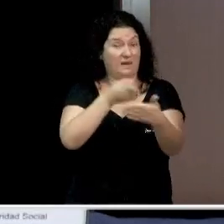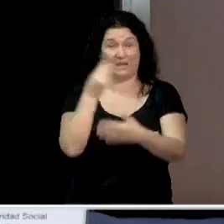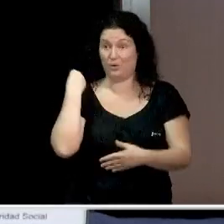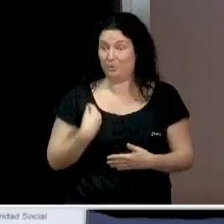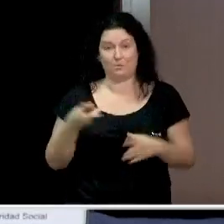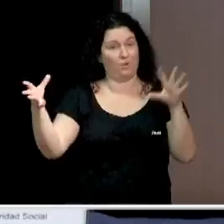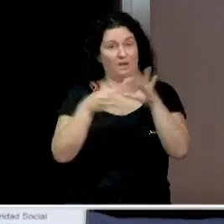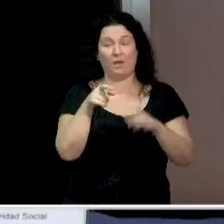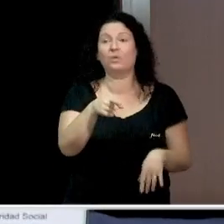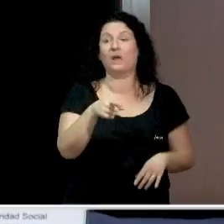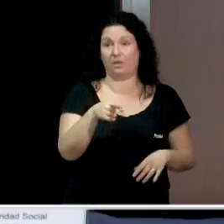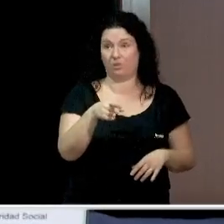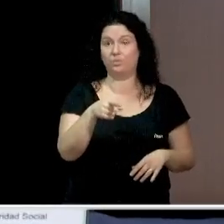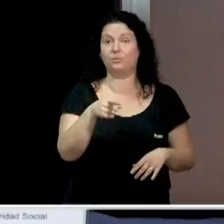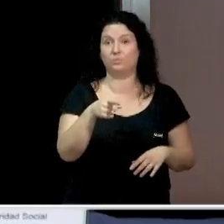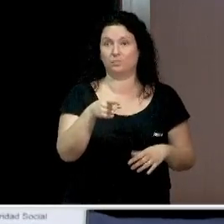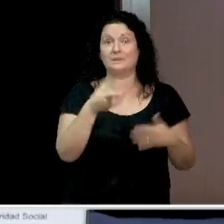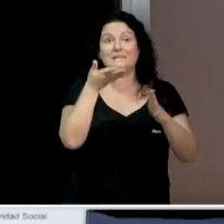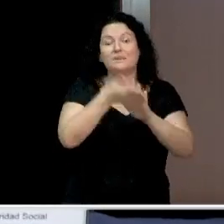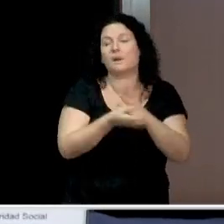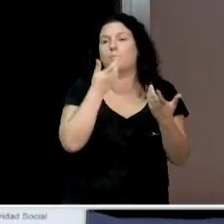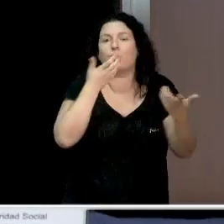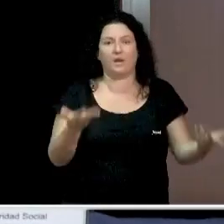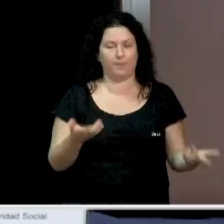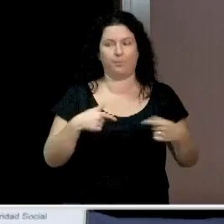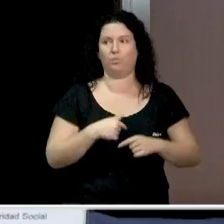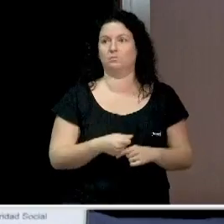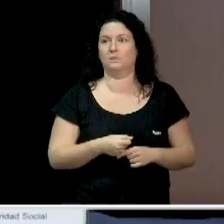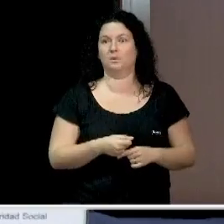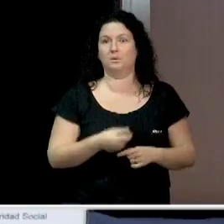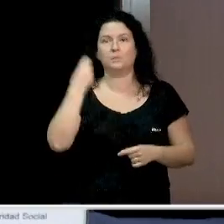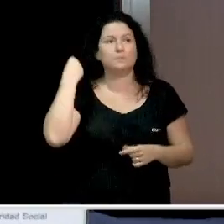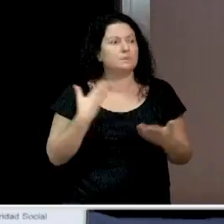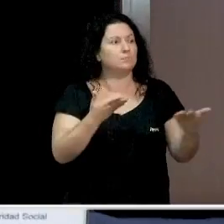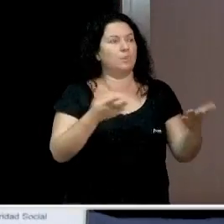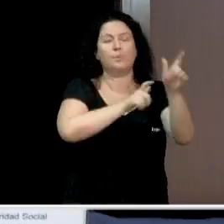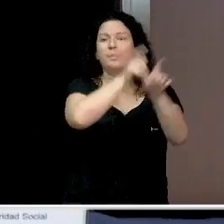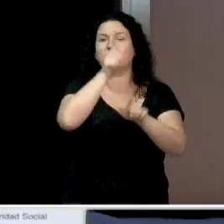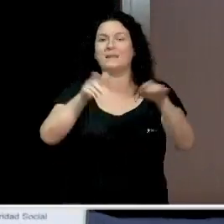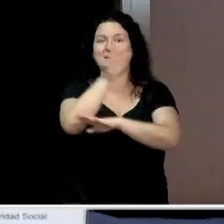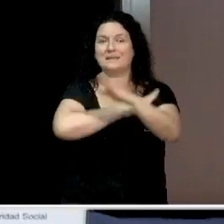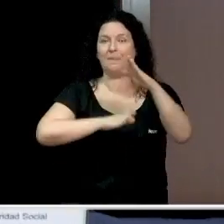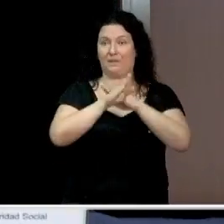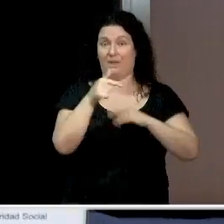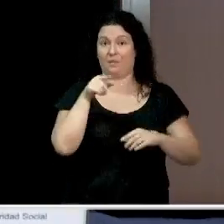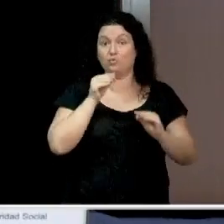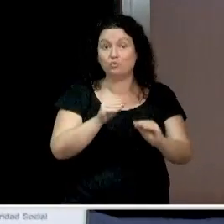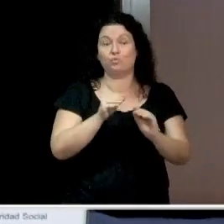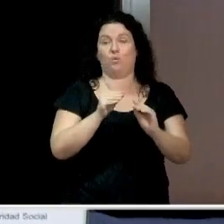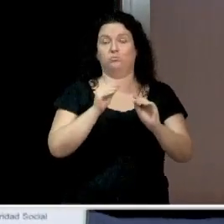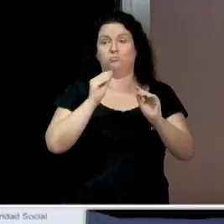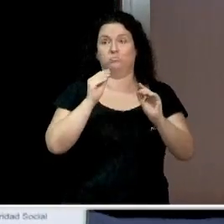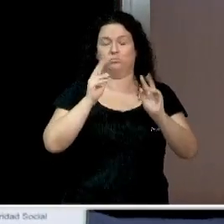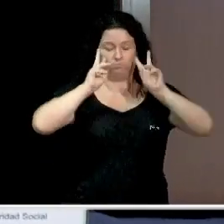Por un lado, y no menos importante, la clara percepción de las propias personas con discapacidad de sus